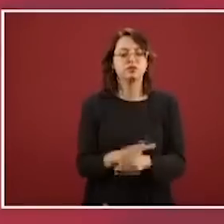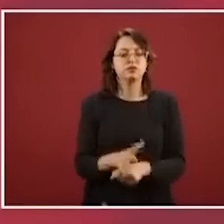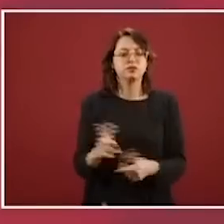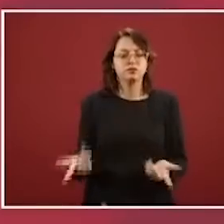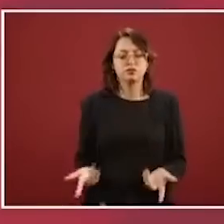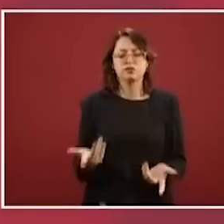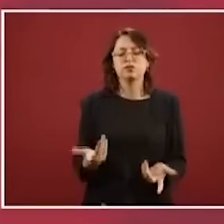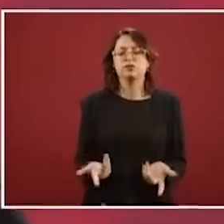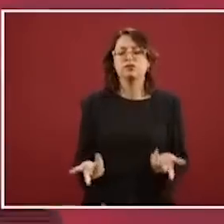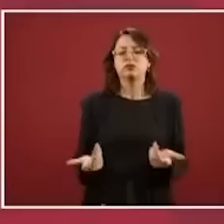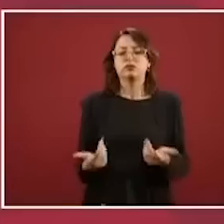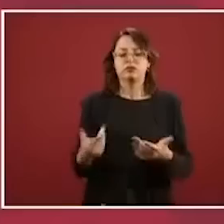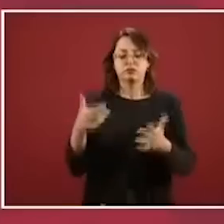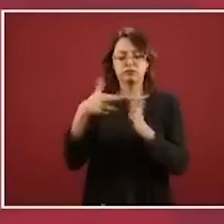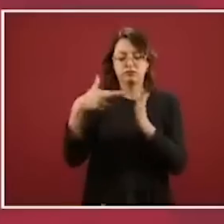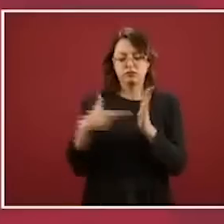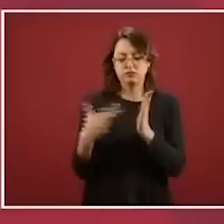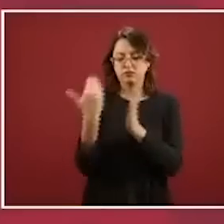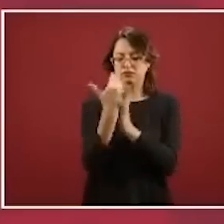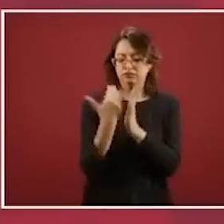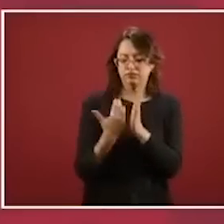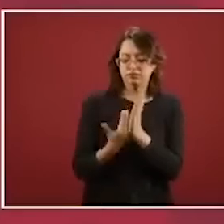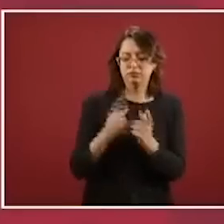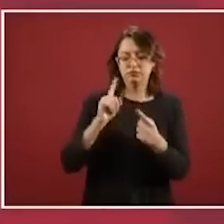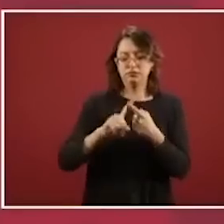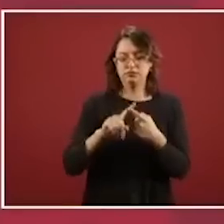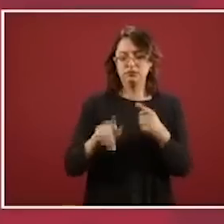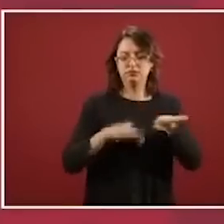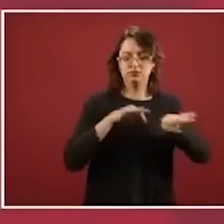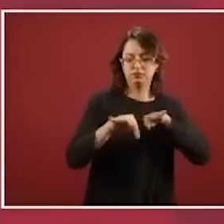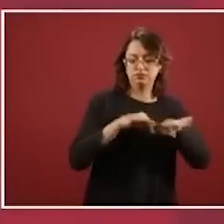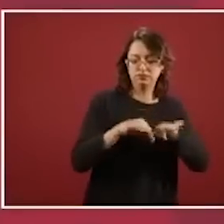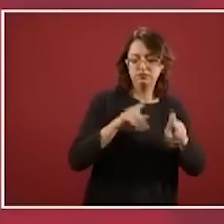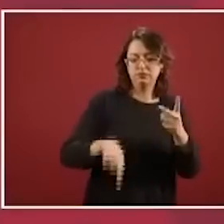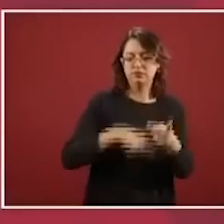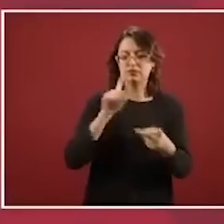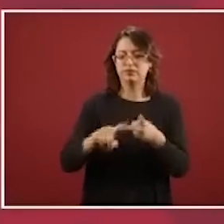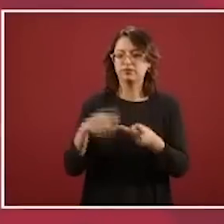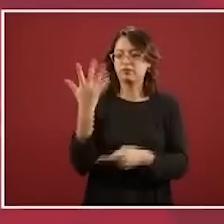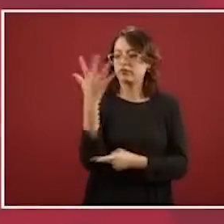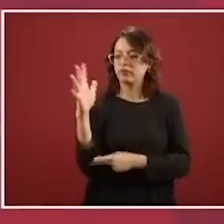los requerimientos laborales y ambientales a toda la minería